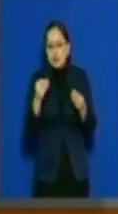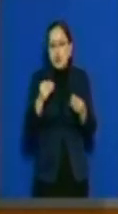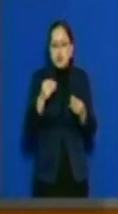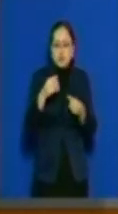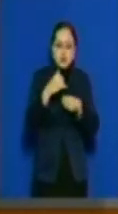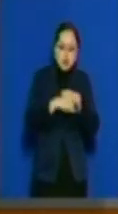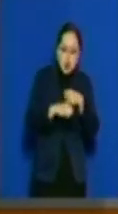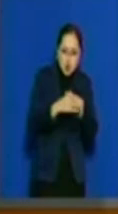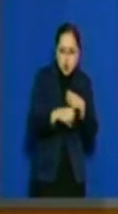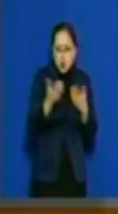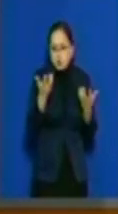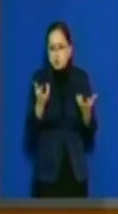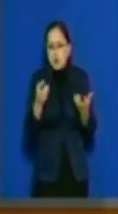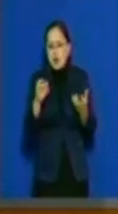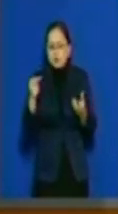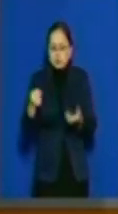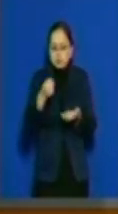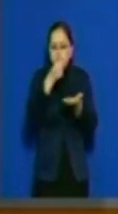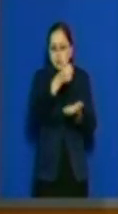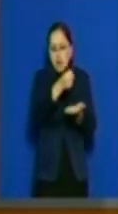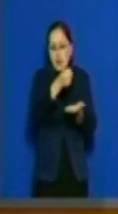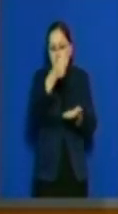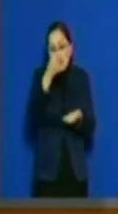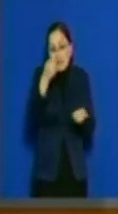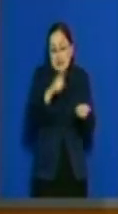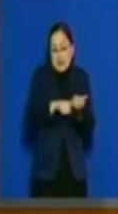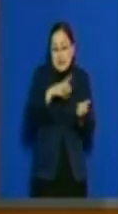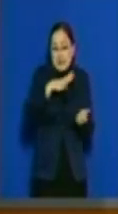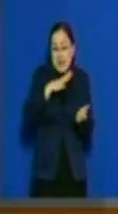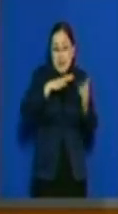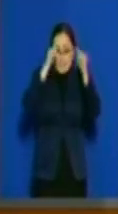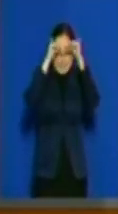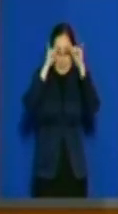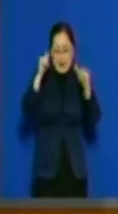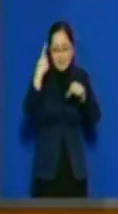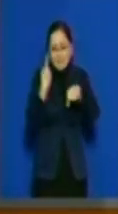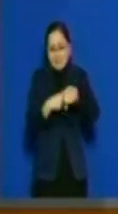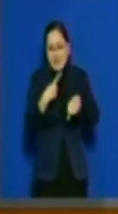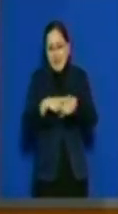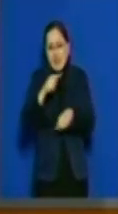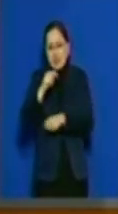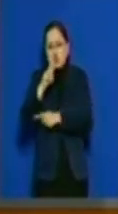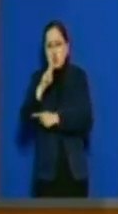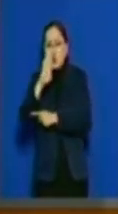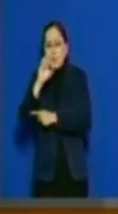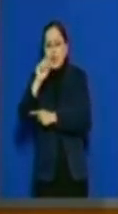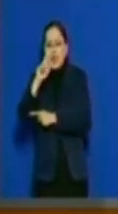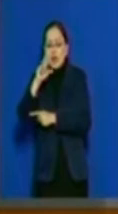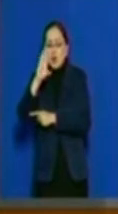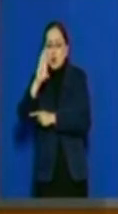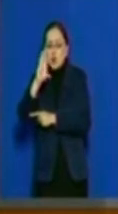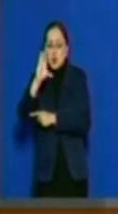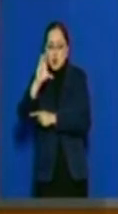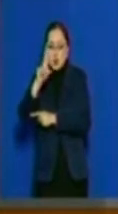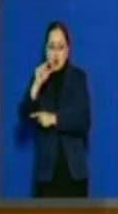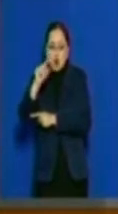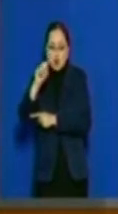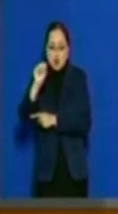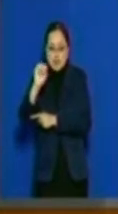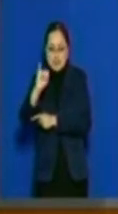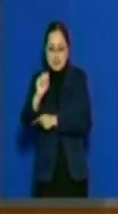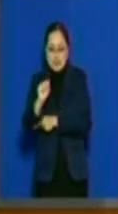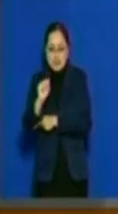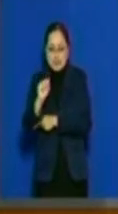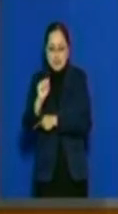yogurt que provenga de vacas tuberculosas que por miles en estos